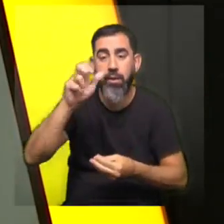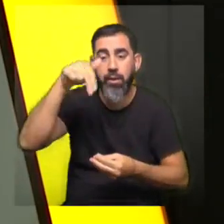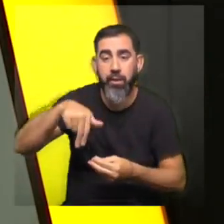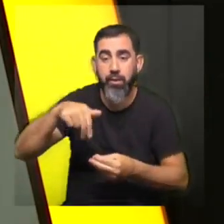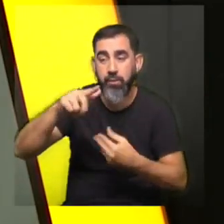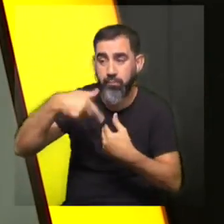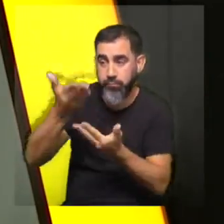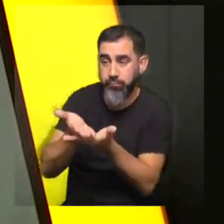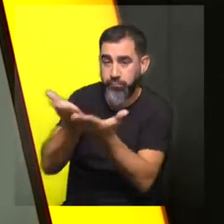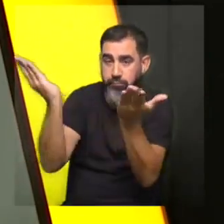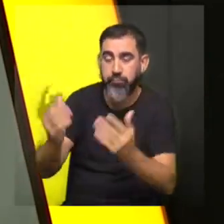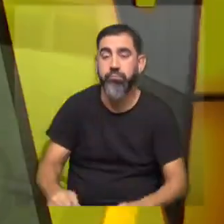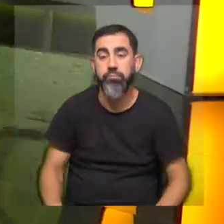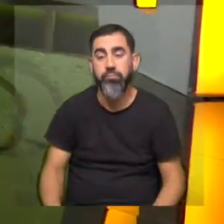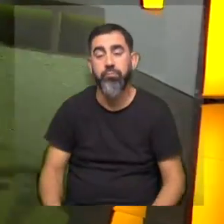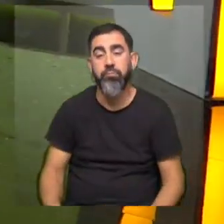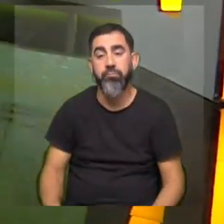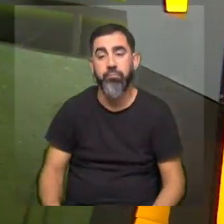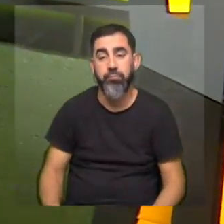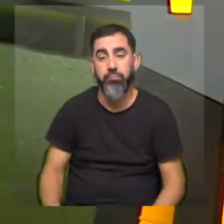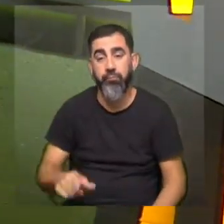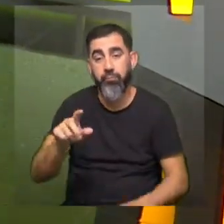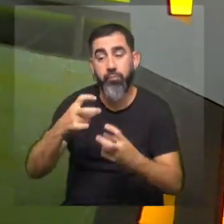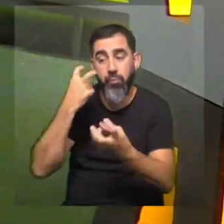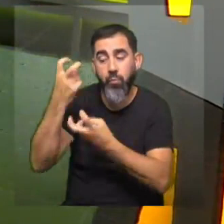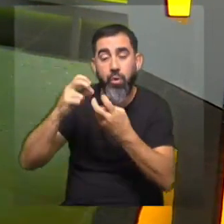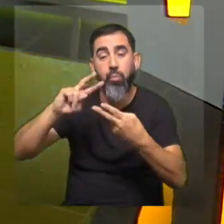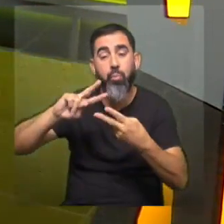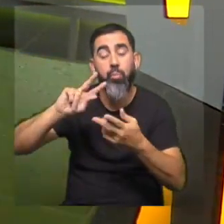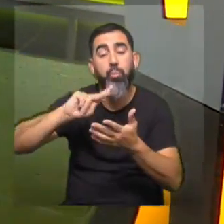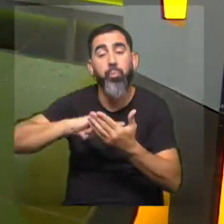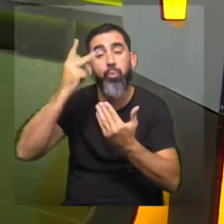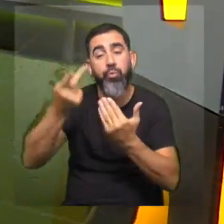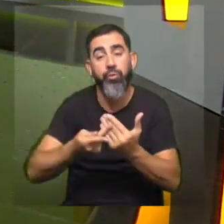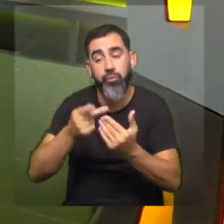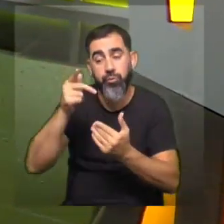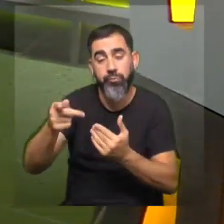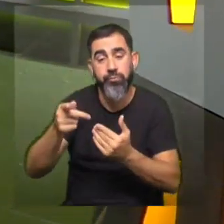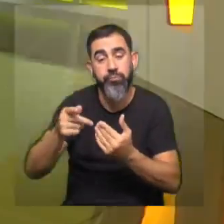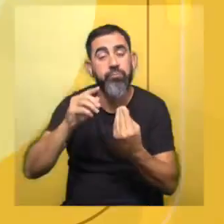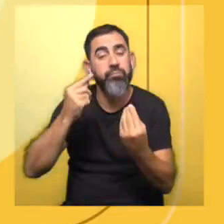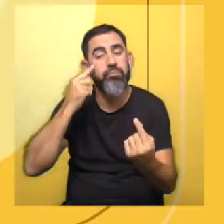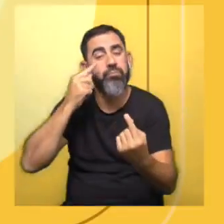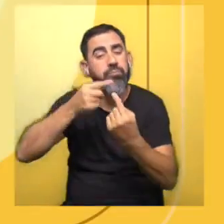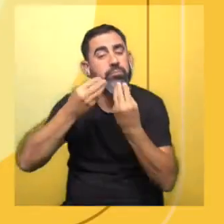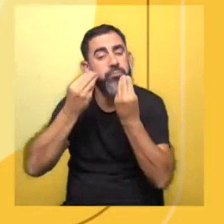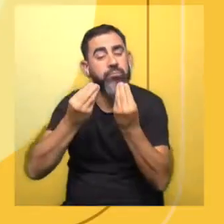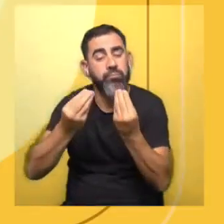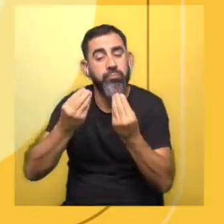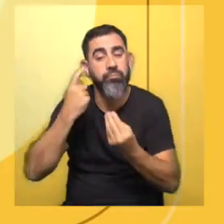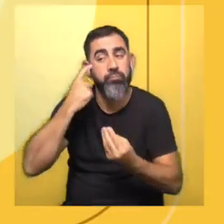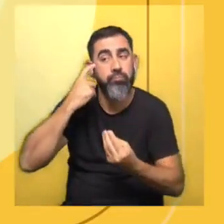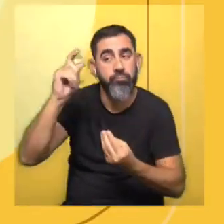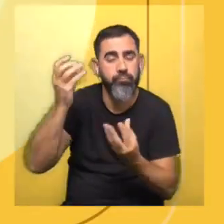la siguiente placa. ¿Qué fue lo que buscó el proyecto Genoma Humano? El proyecto fue una gran aventura de